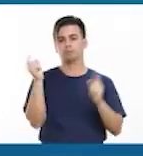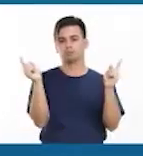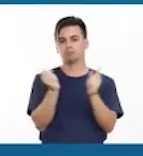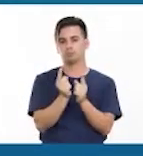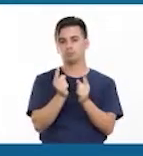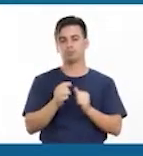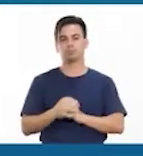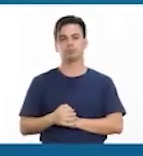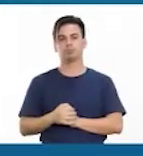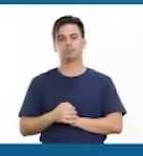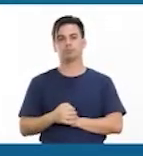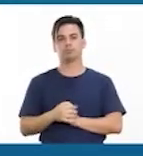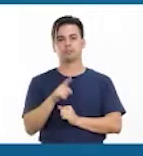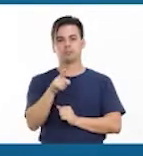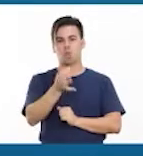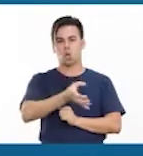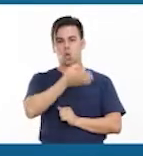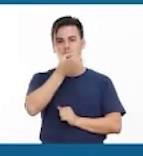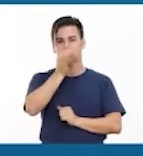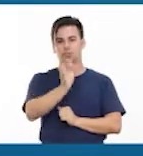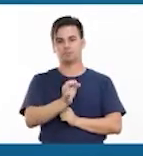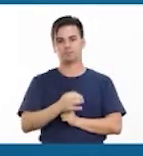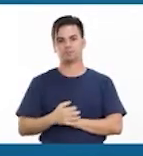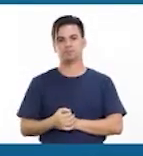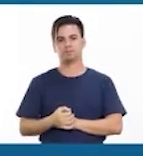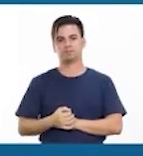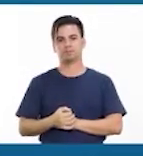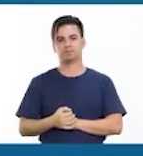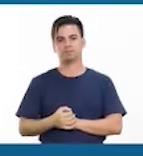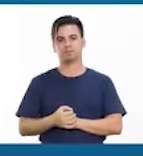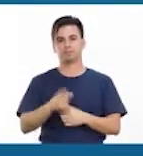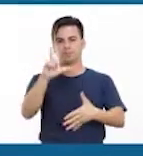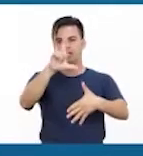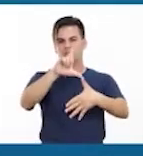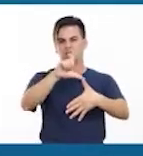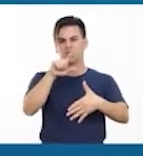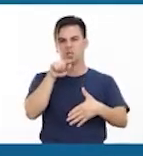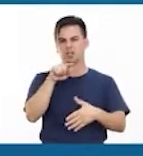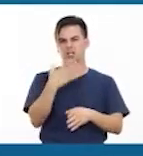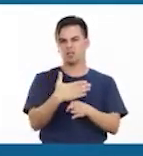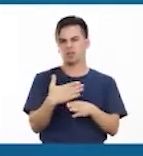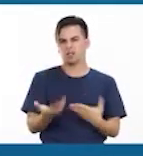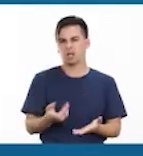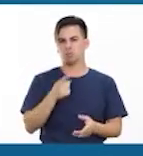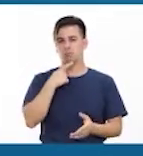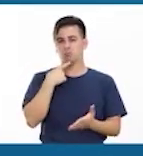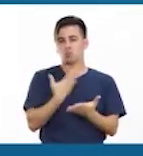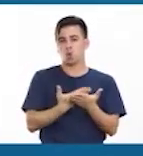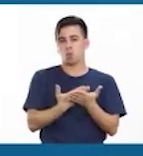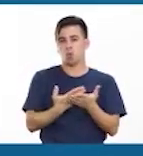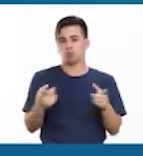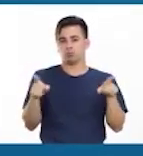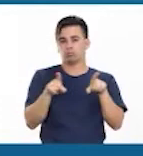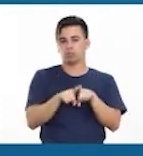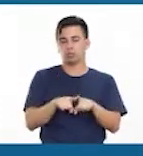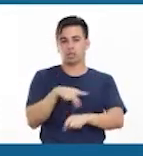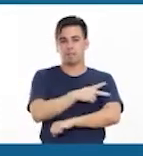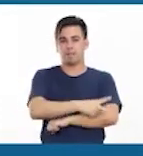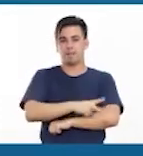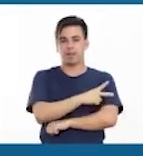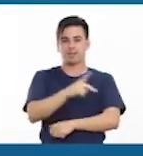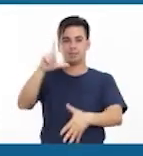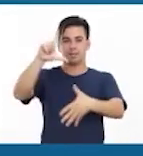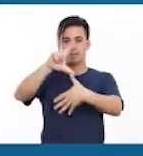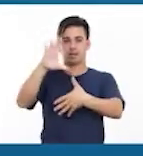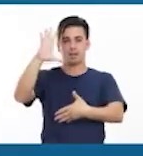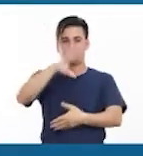hay una síntesis de este concepto. El latinoamericanismo propone la unidad entre los países